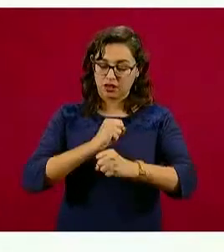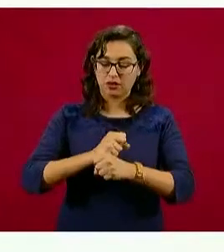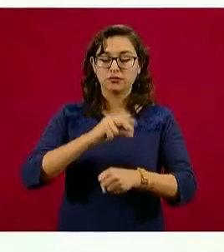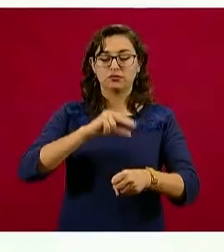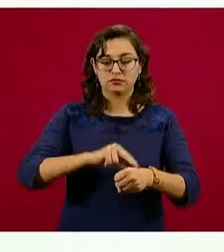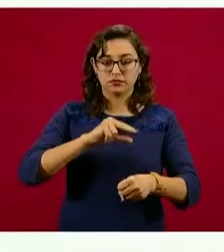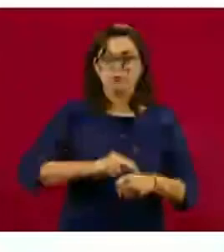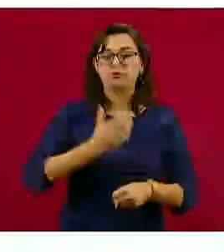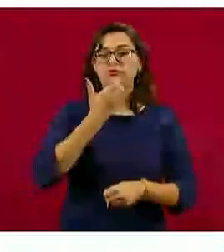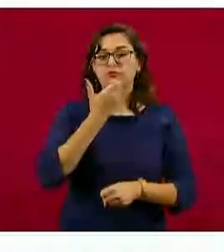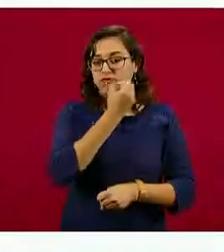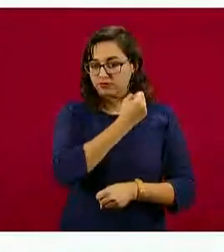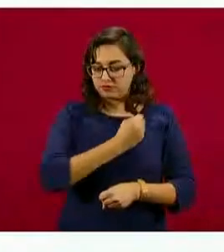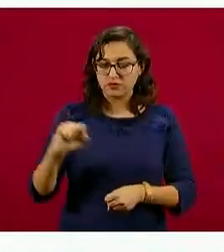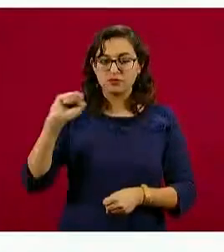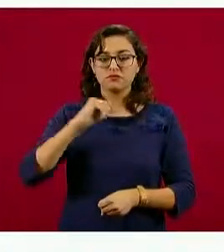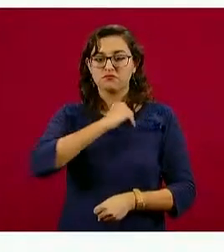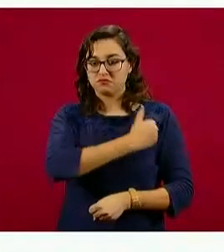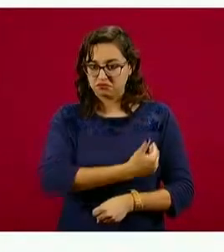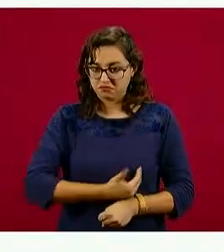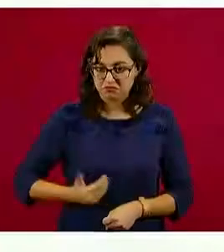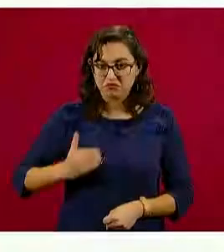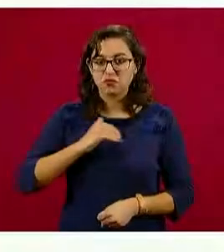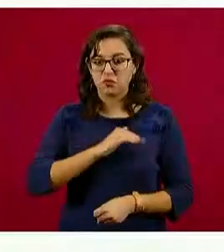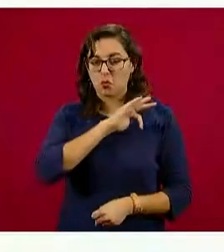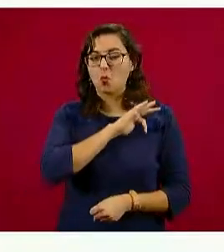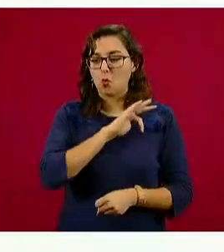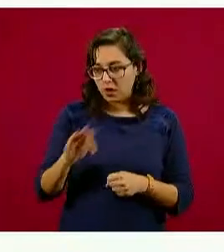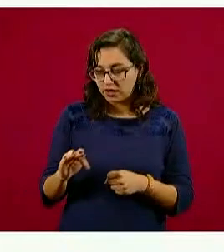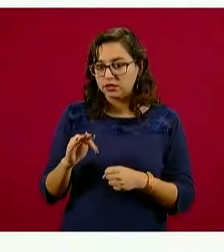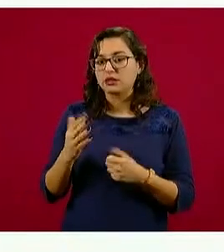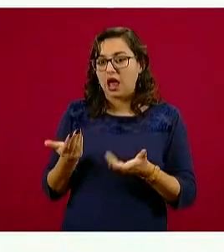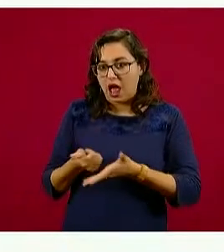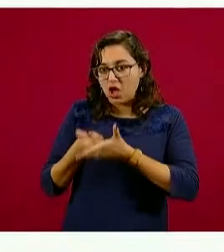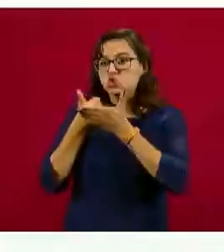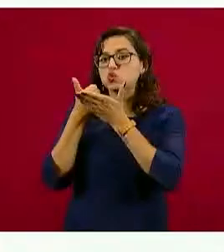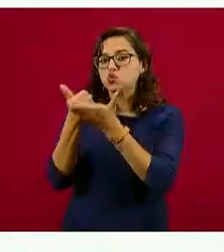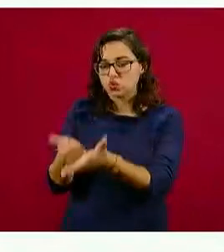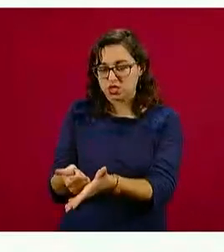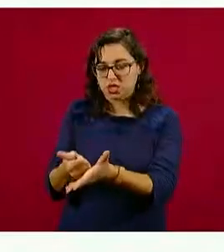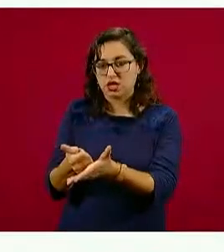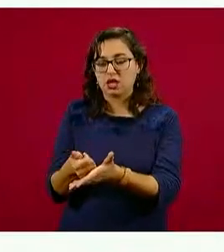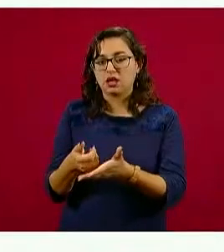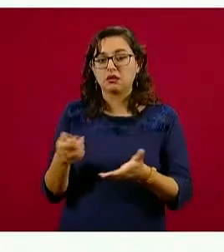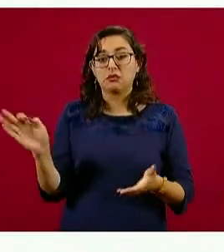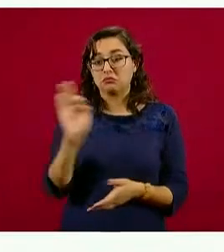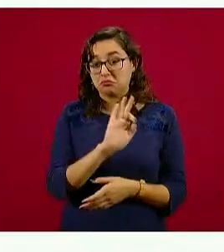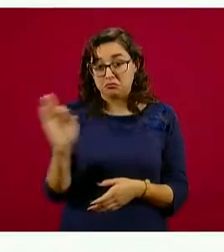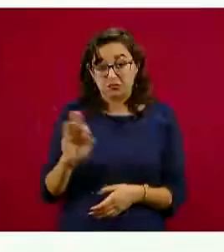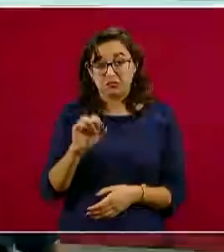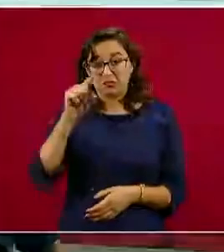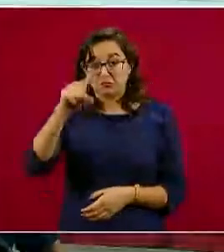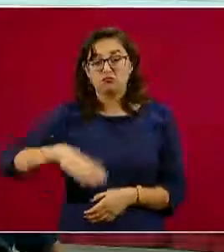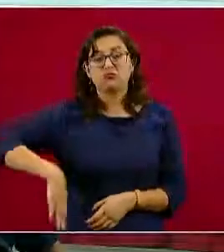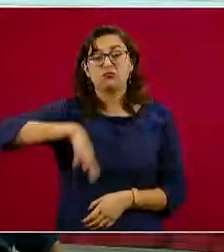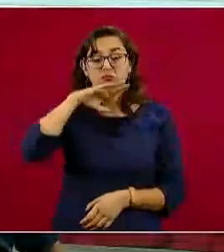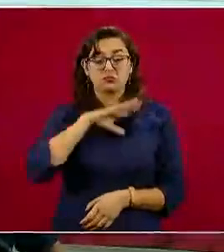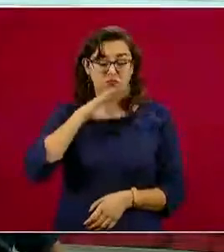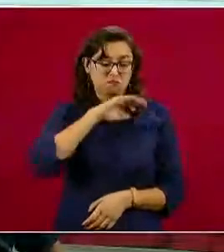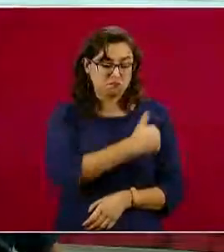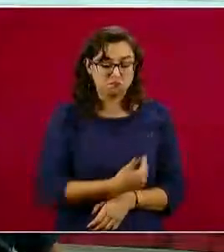que sepa explorar senos, lo puede hacer también. Y esto también ayuda mucho que lo que no haya detectado